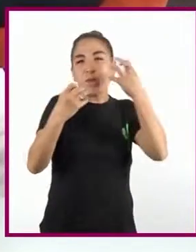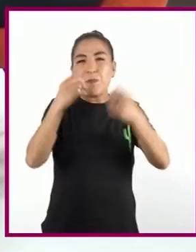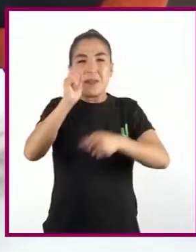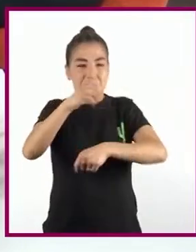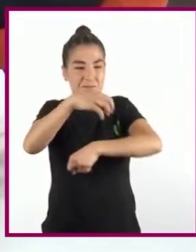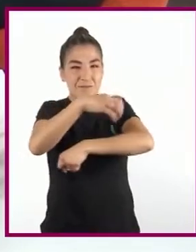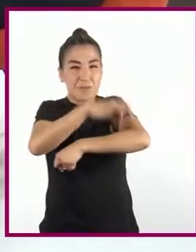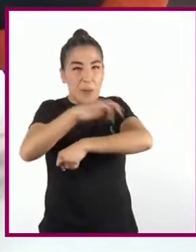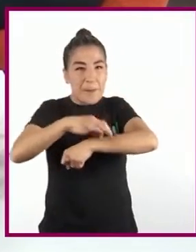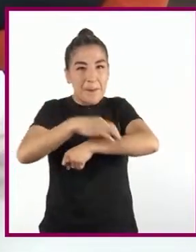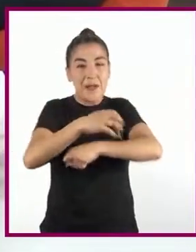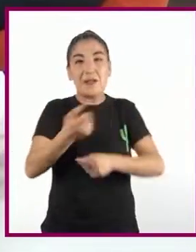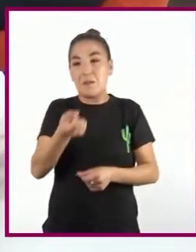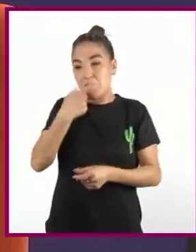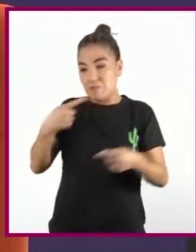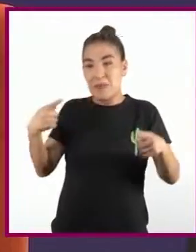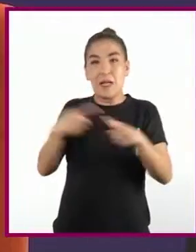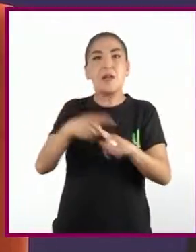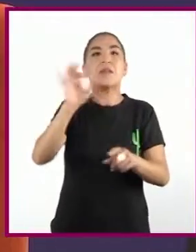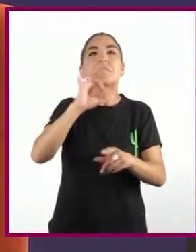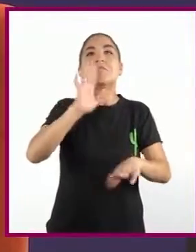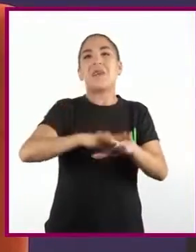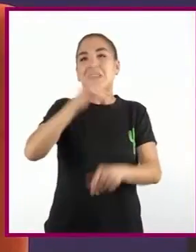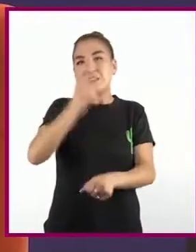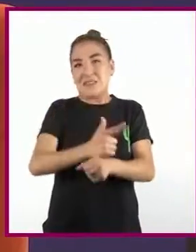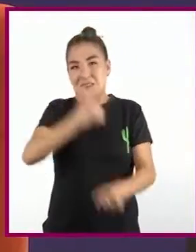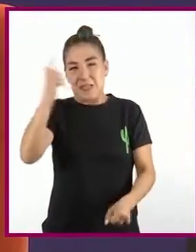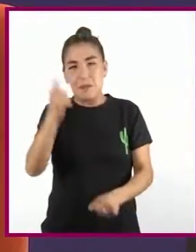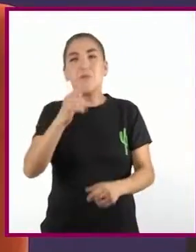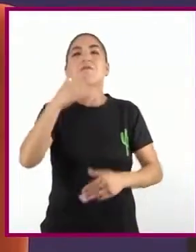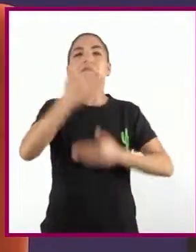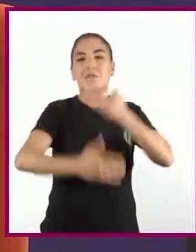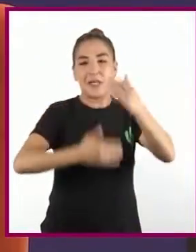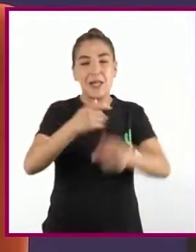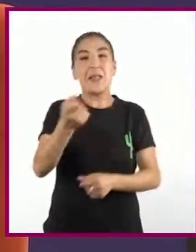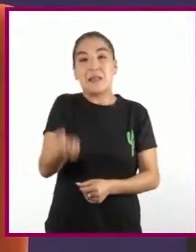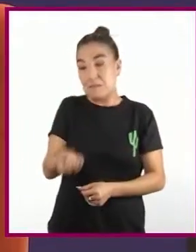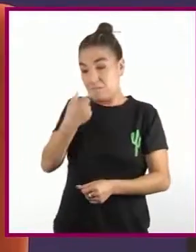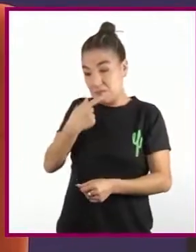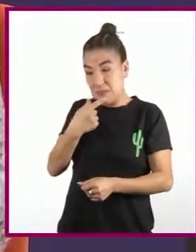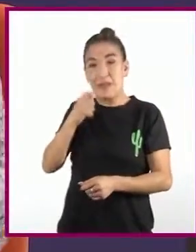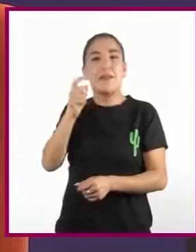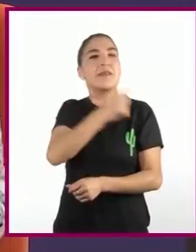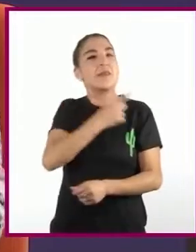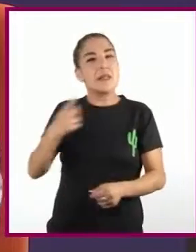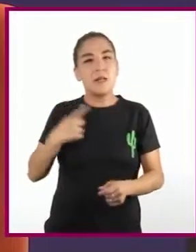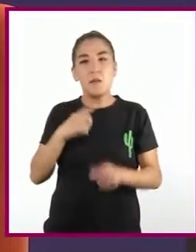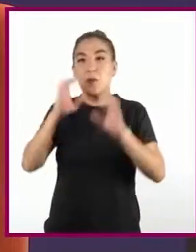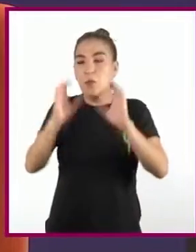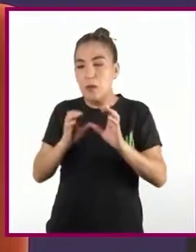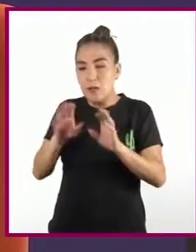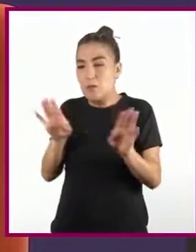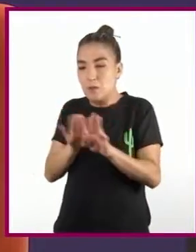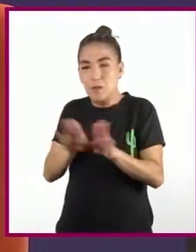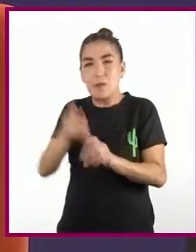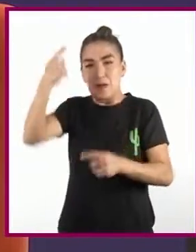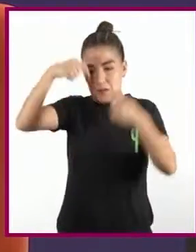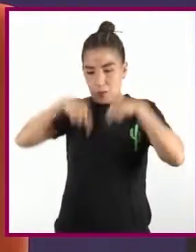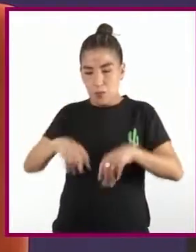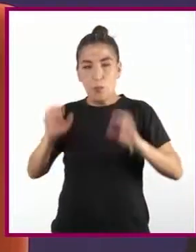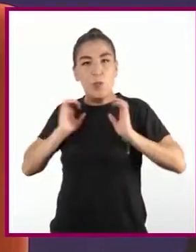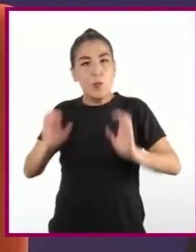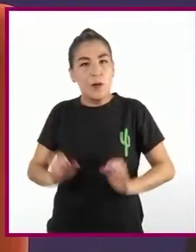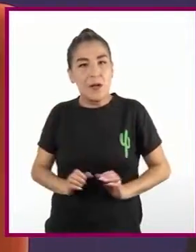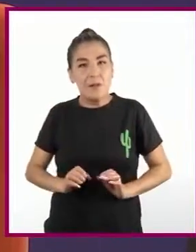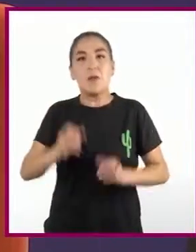manera avanzar a algo más grave. Entonces es muy importante cada vez que tomamos un medicamento estar nosotros al pendiente de nuestro organismo,